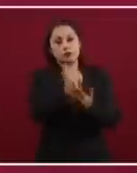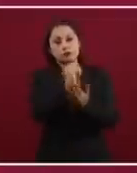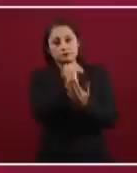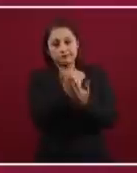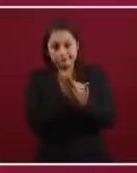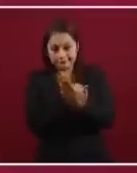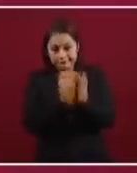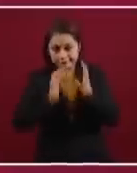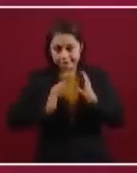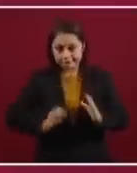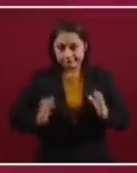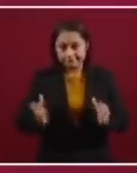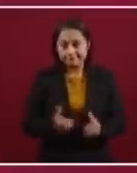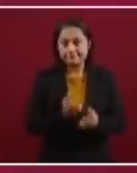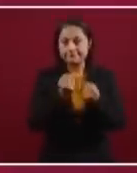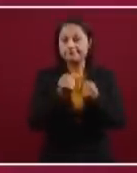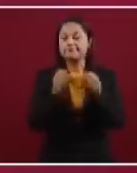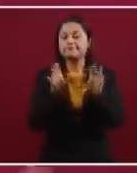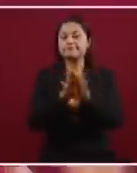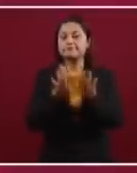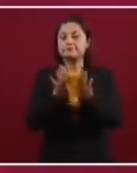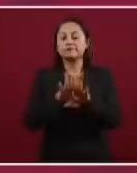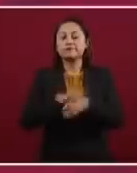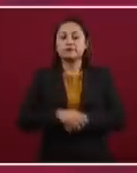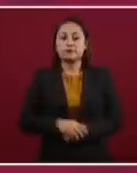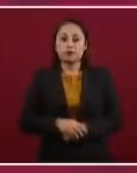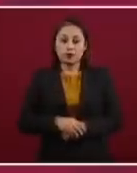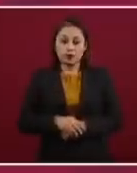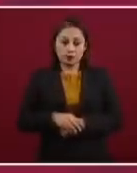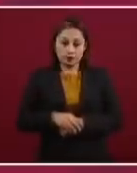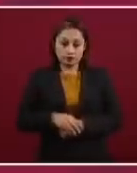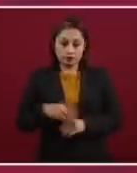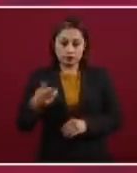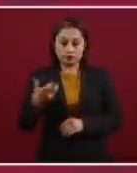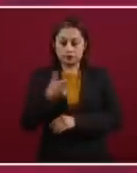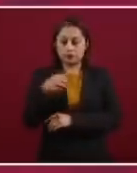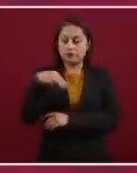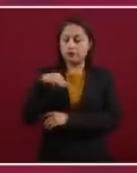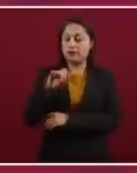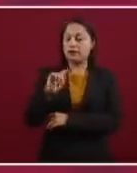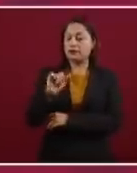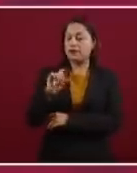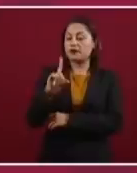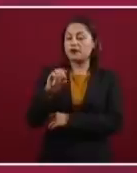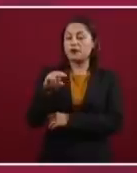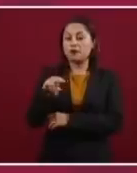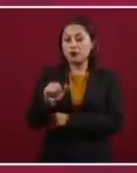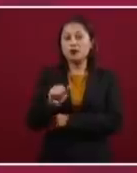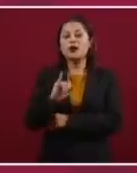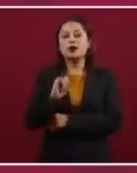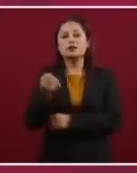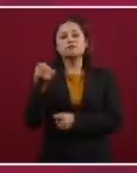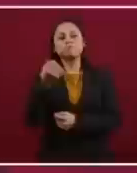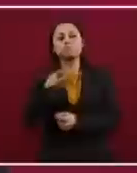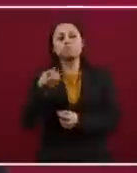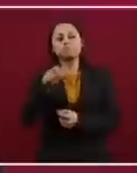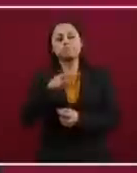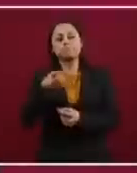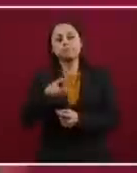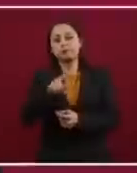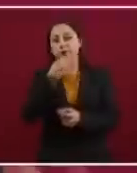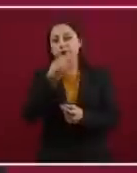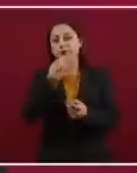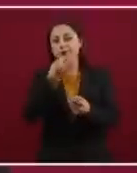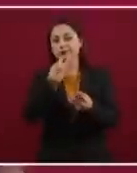del daño loss efectos positivos de la metadona tienen sus límites y no se puede pensar que por sí